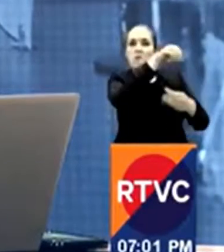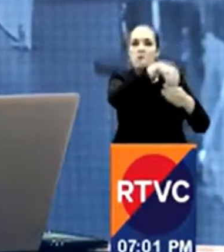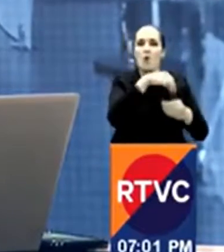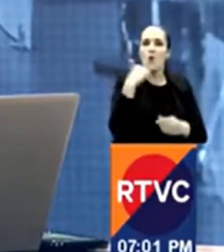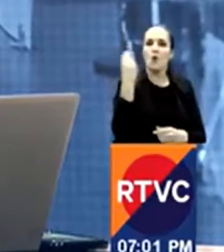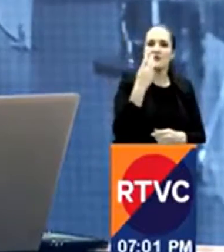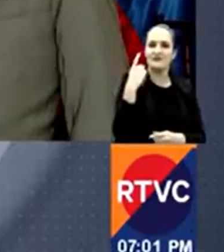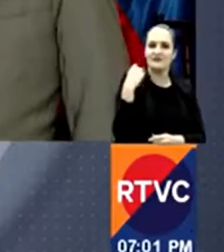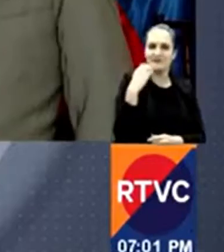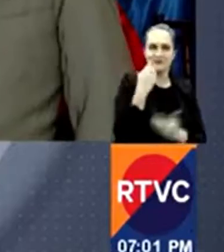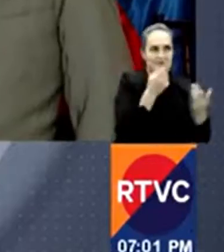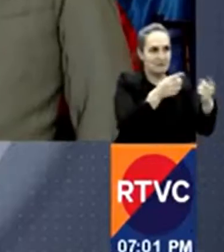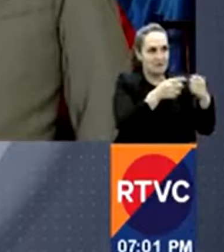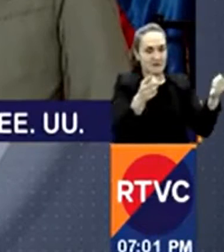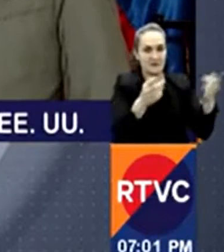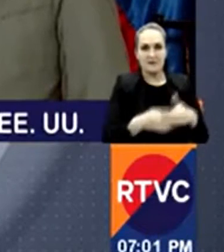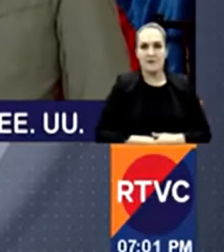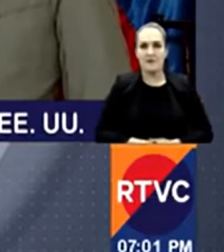con la información.